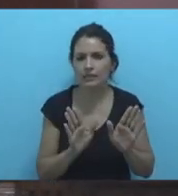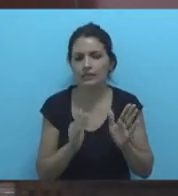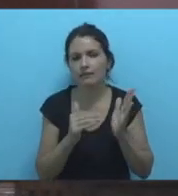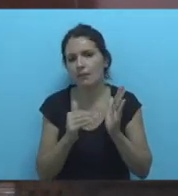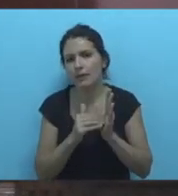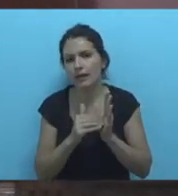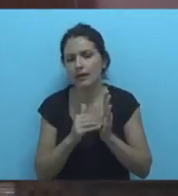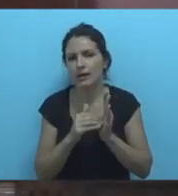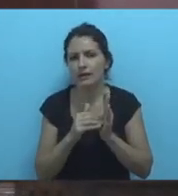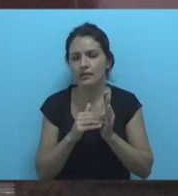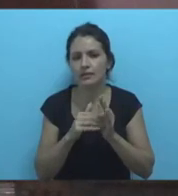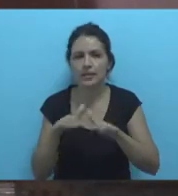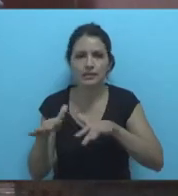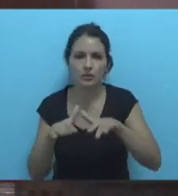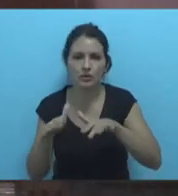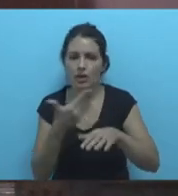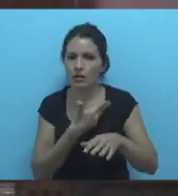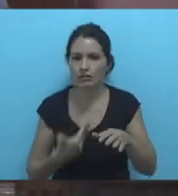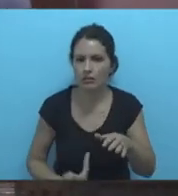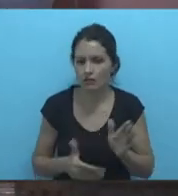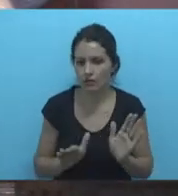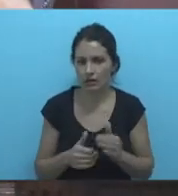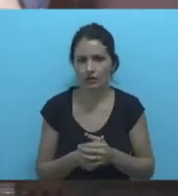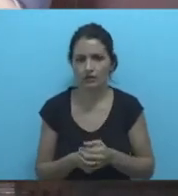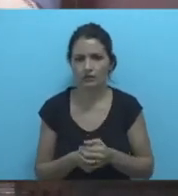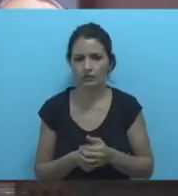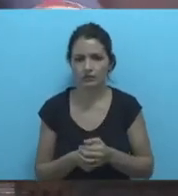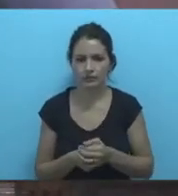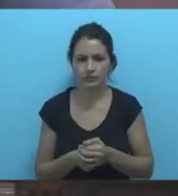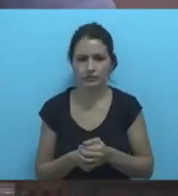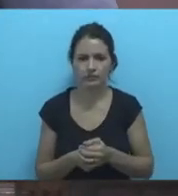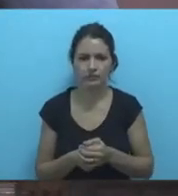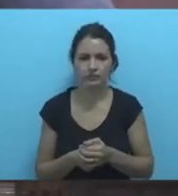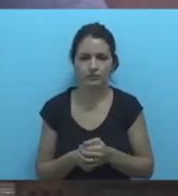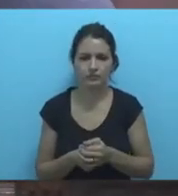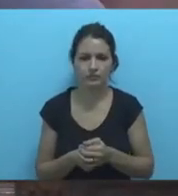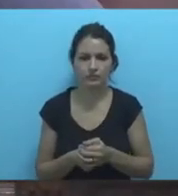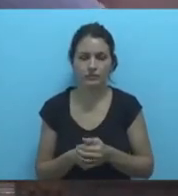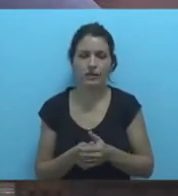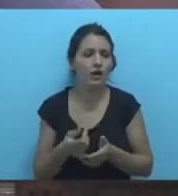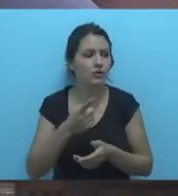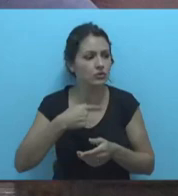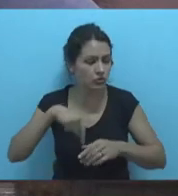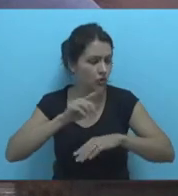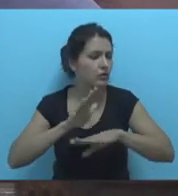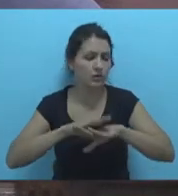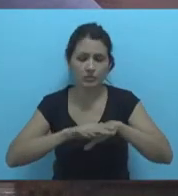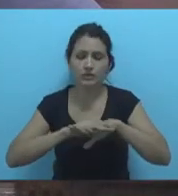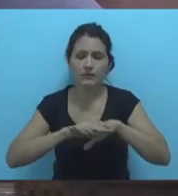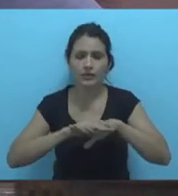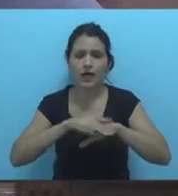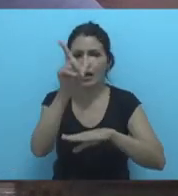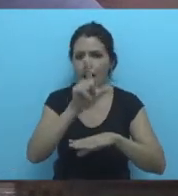tirar la primera piedra. No creo que ningún espacio político desee que a la gente le vaya mal, pero sí creo que todos tenemos responsabilidad en que la Argentina